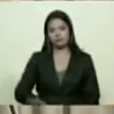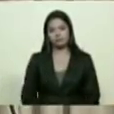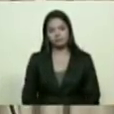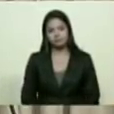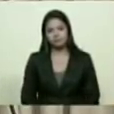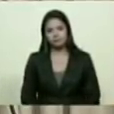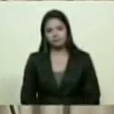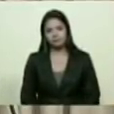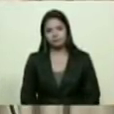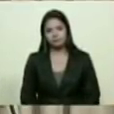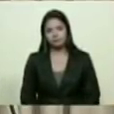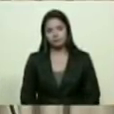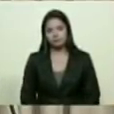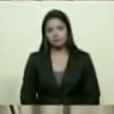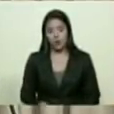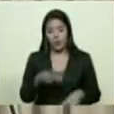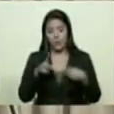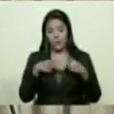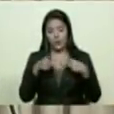Producir un Bitcoin